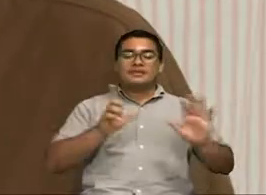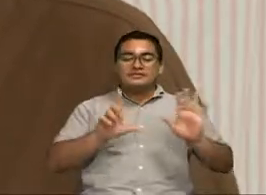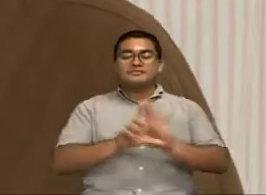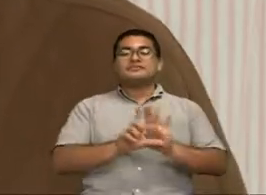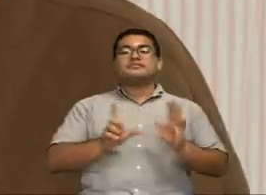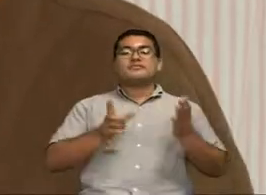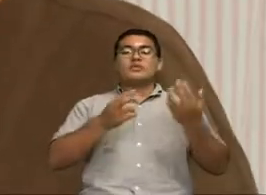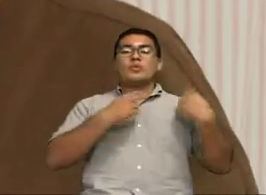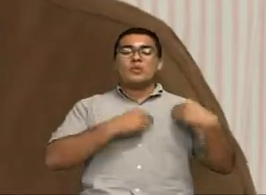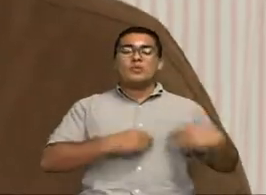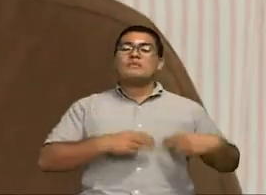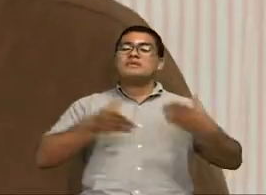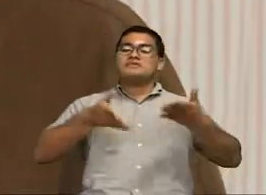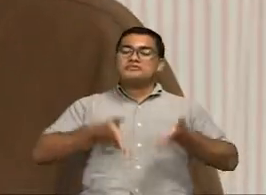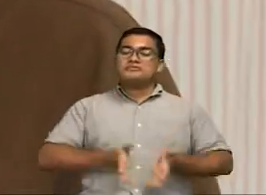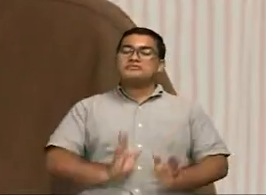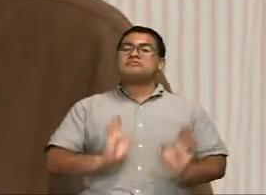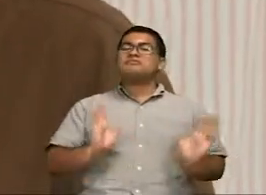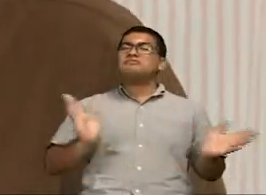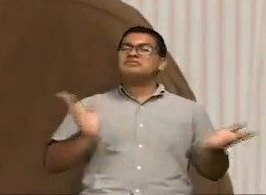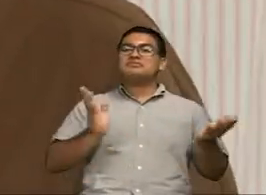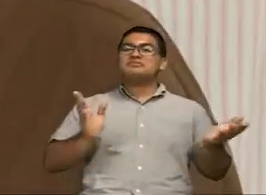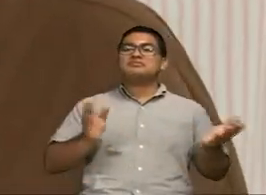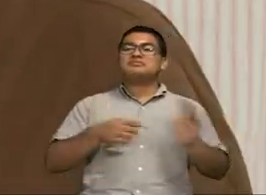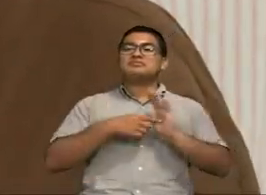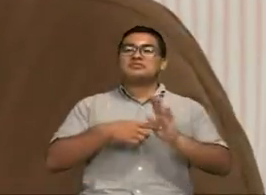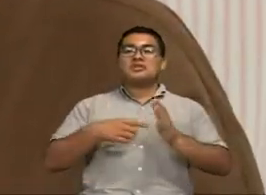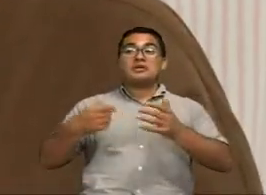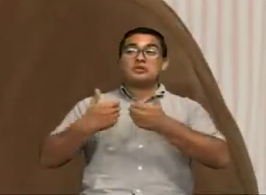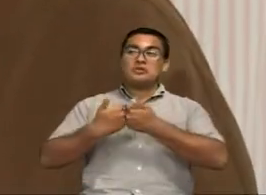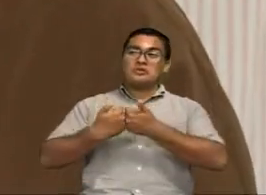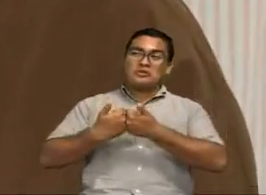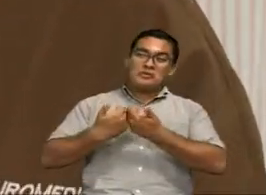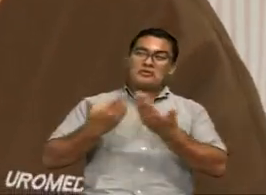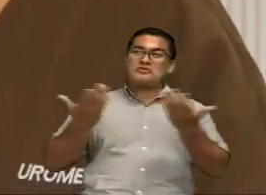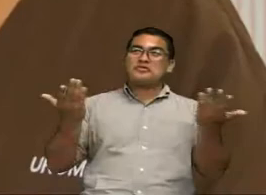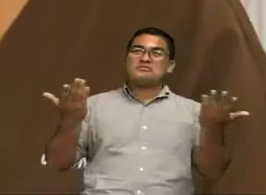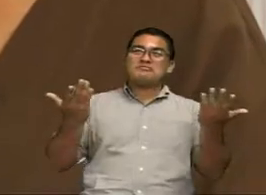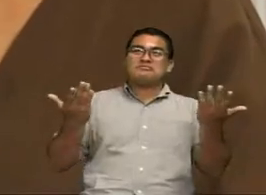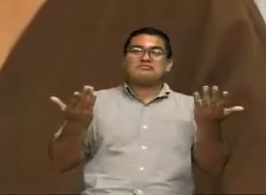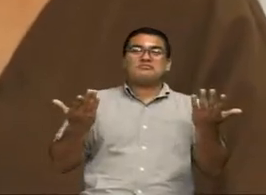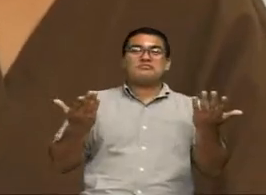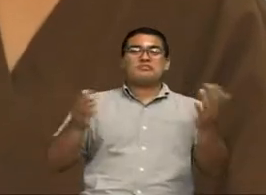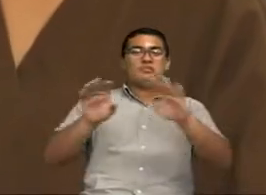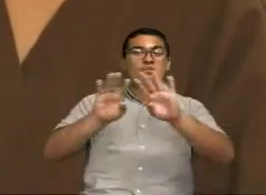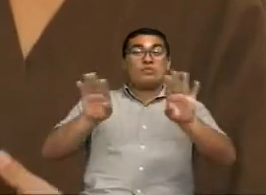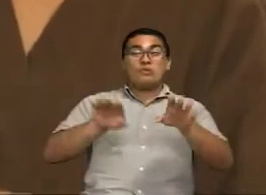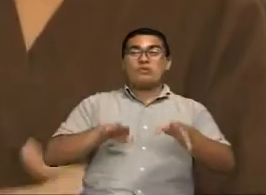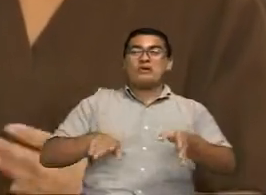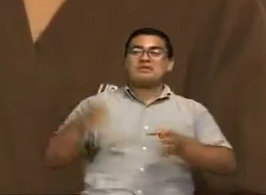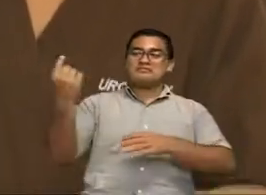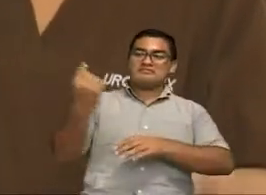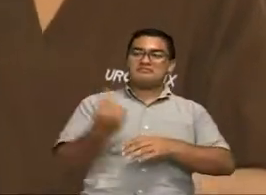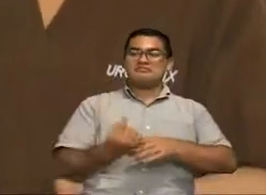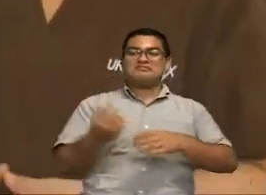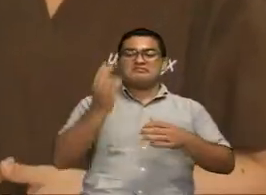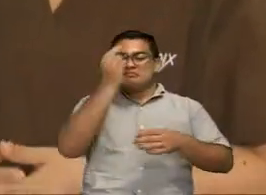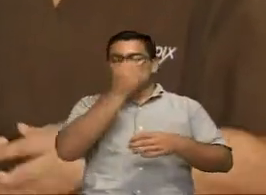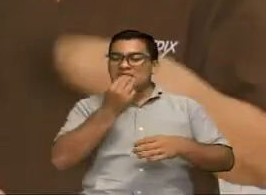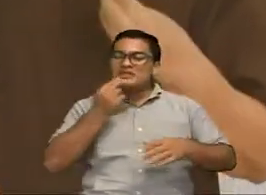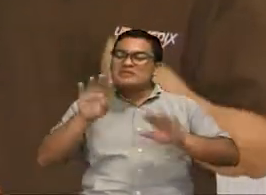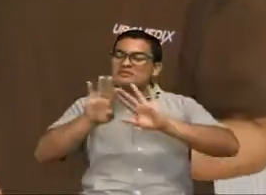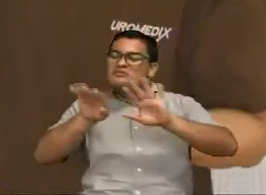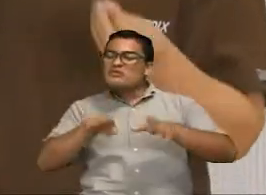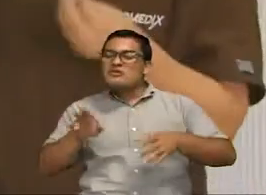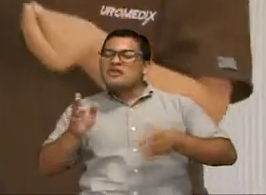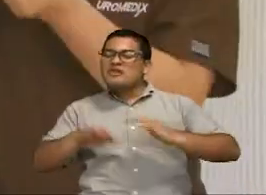humanizado. Entonces vienen aquí las parejas, bueno, no solo las parejas, vienen las pacientes y nosotros le preguntamos a ella